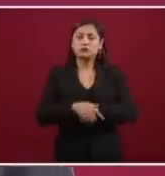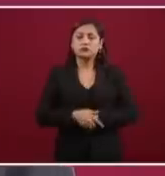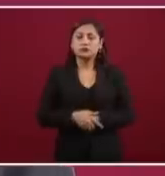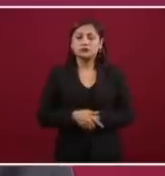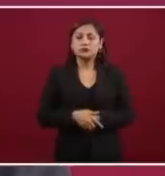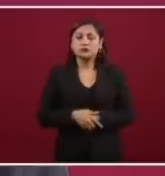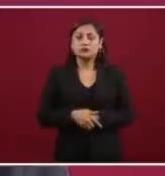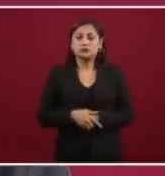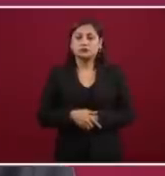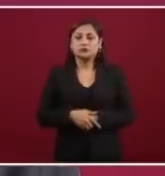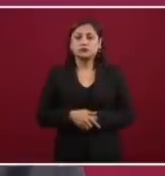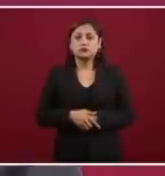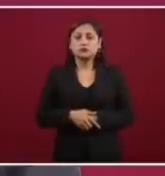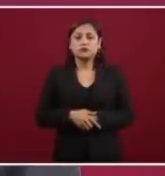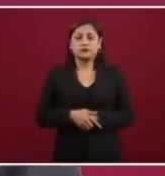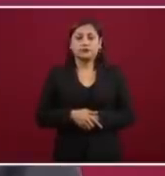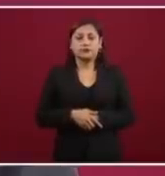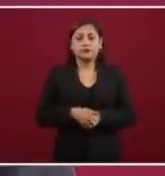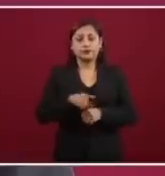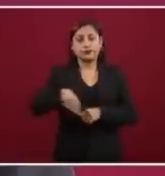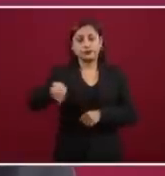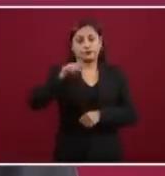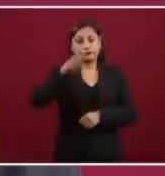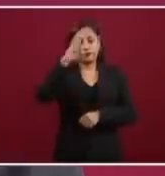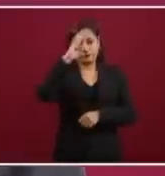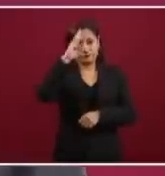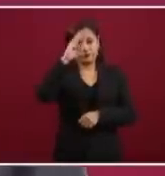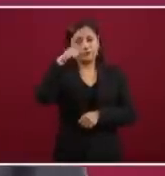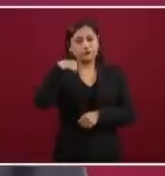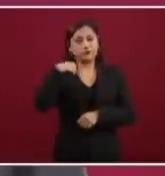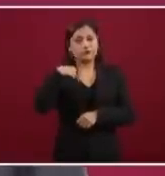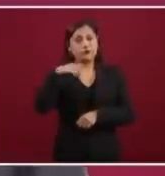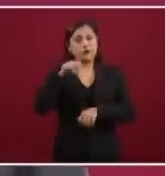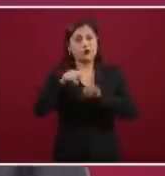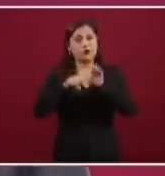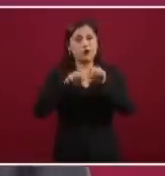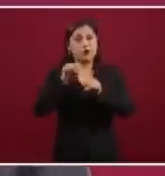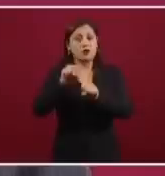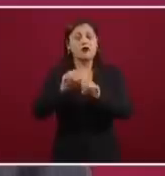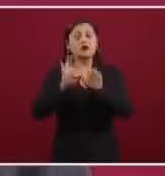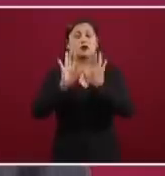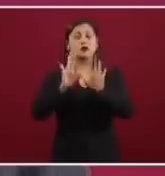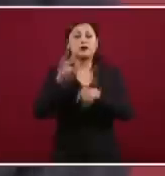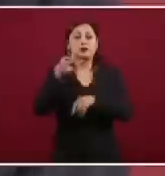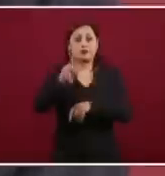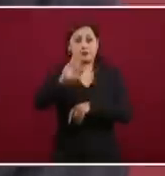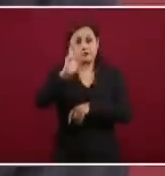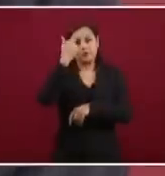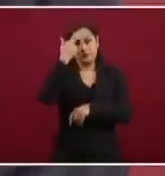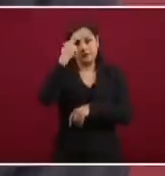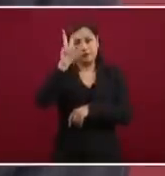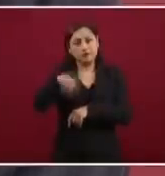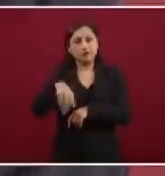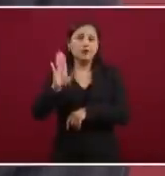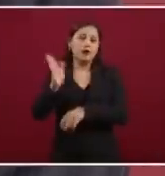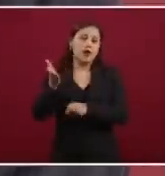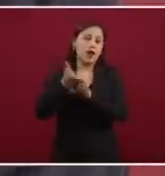Van a decir que no dejo pasar nada, pero antes no se garantizaba el derecho a la información.